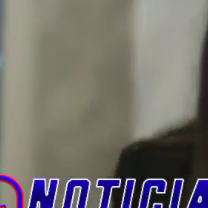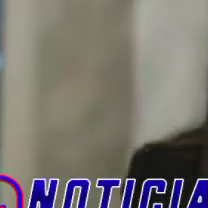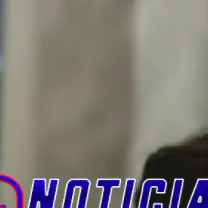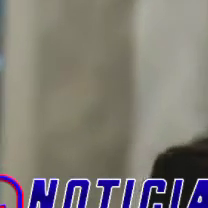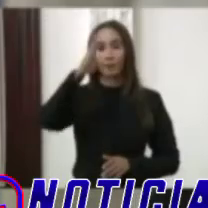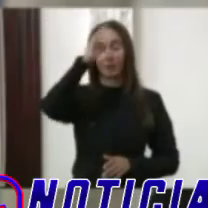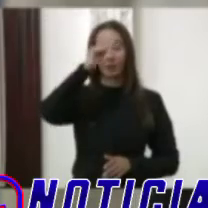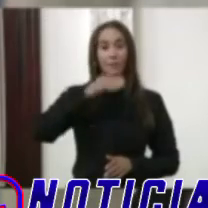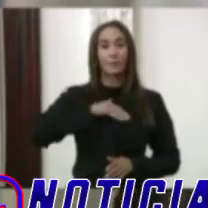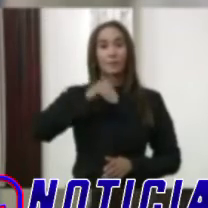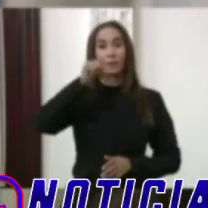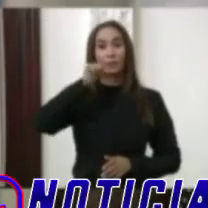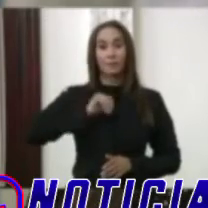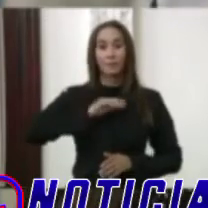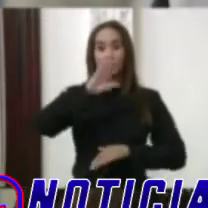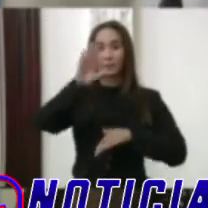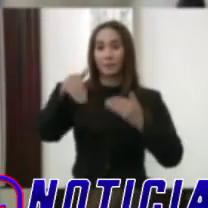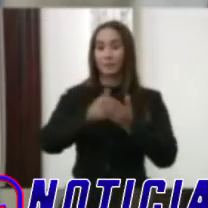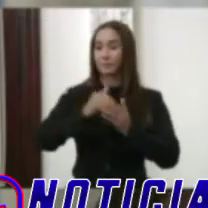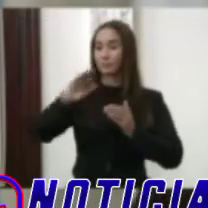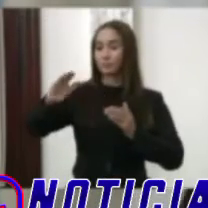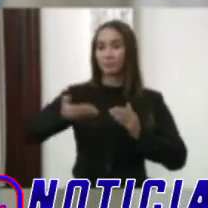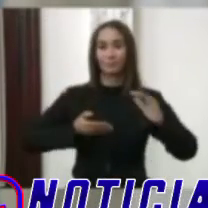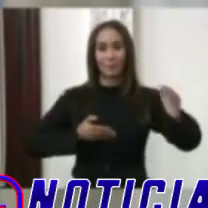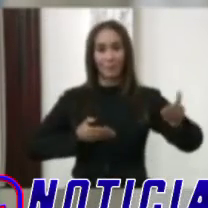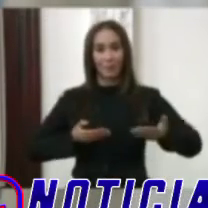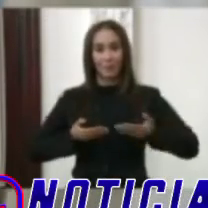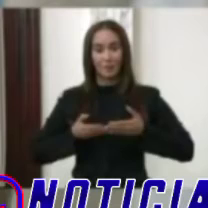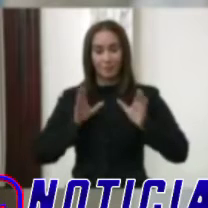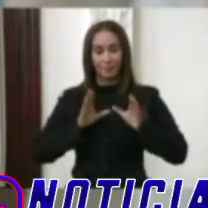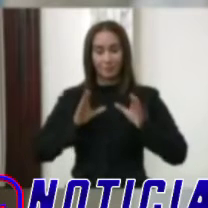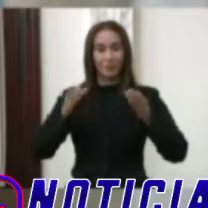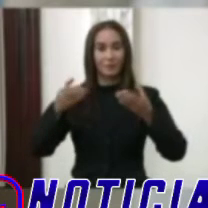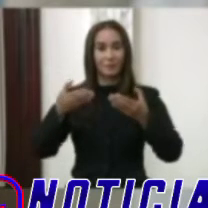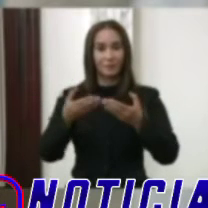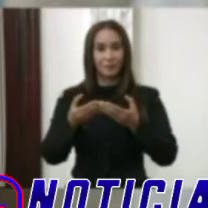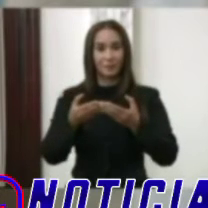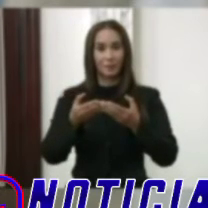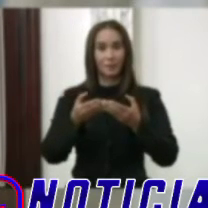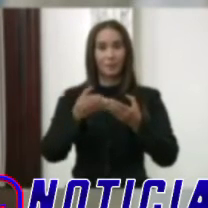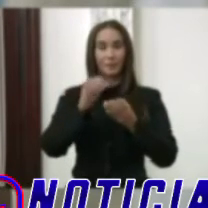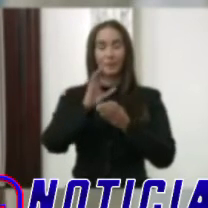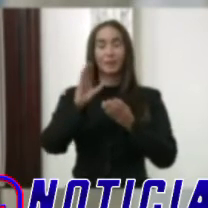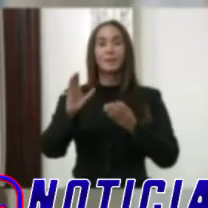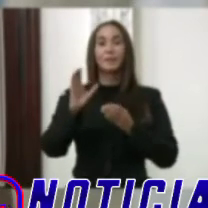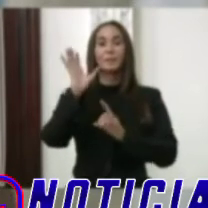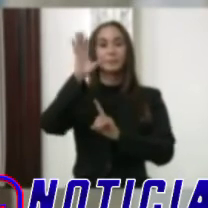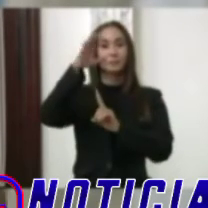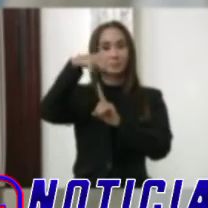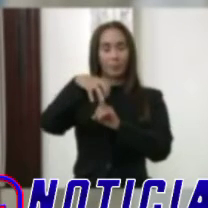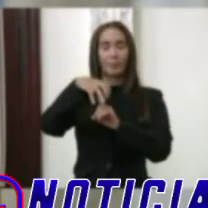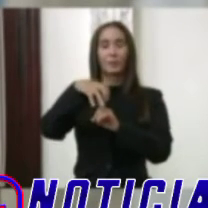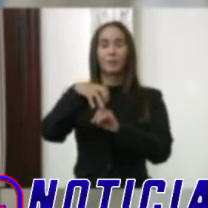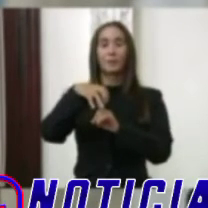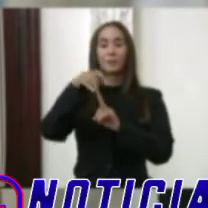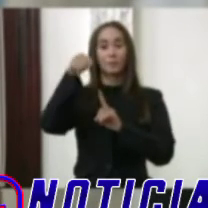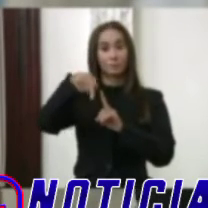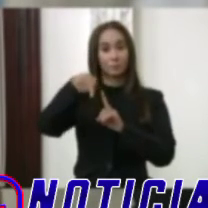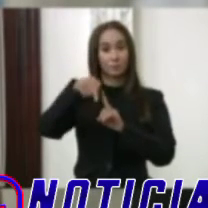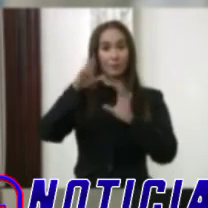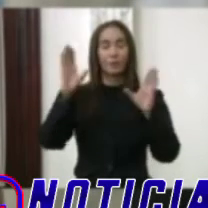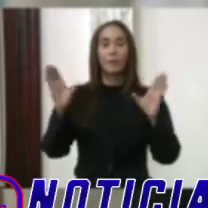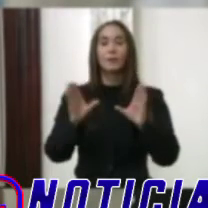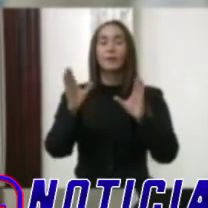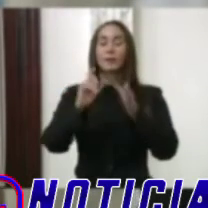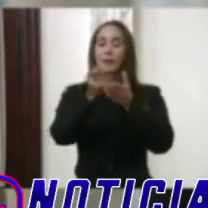Señoras y señores, sean todos bienvenidos al Salón Lascariati desde el Palacio Nacional, en donde tendrá lugar la firma